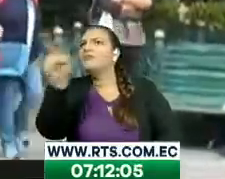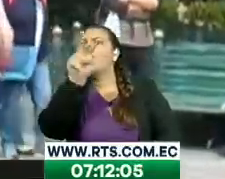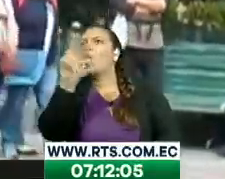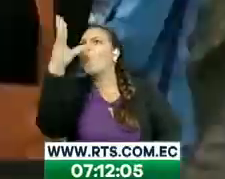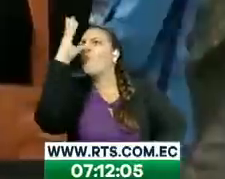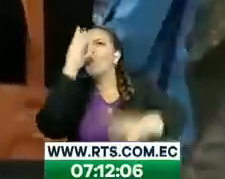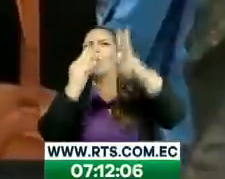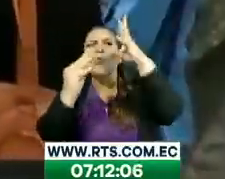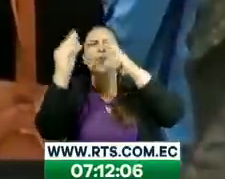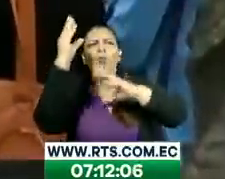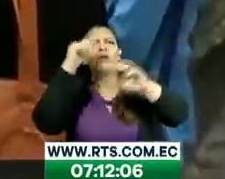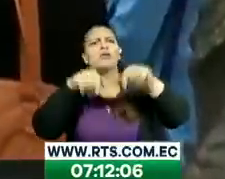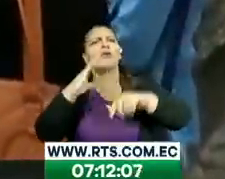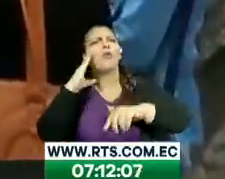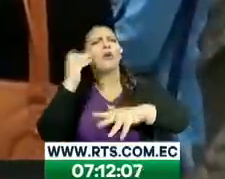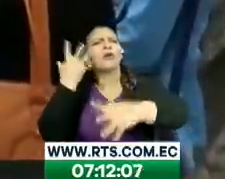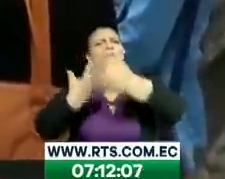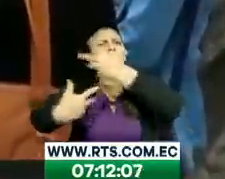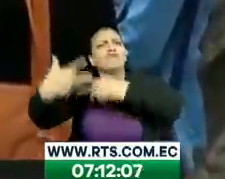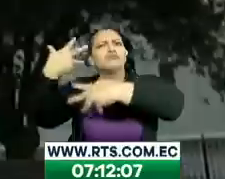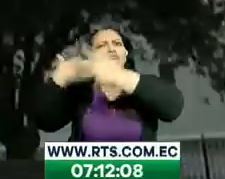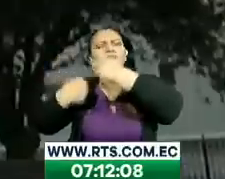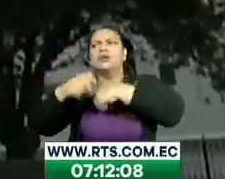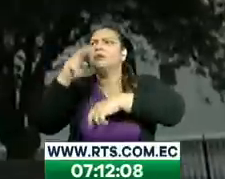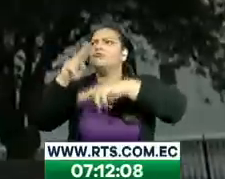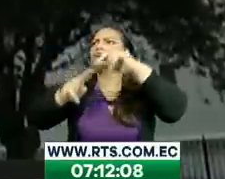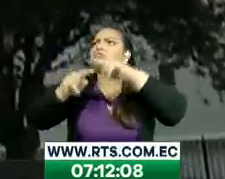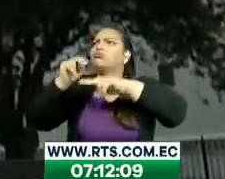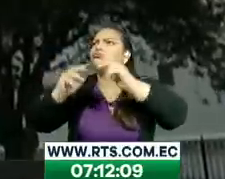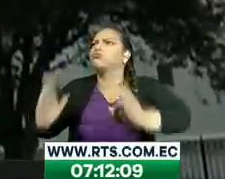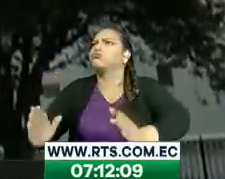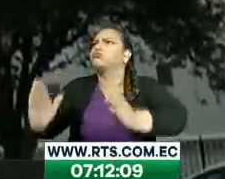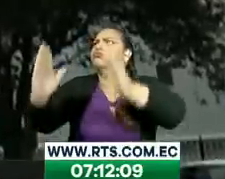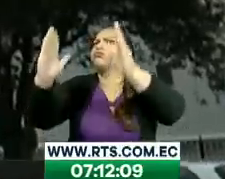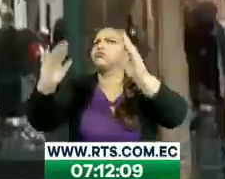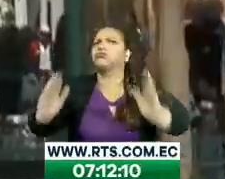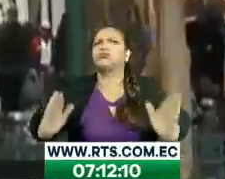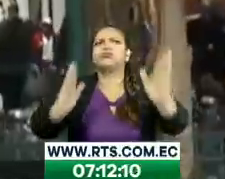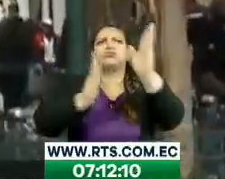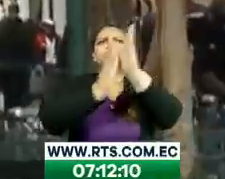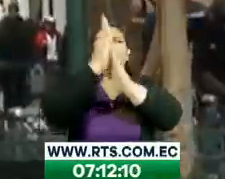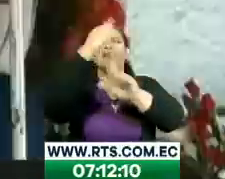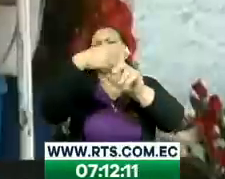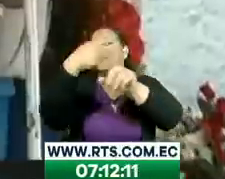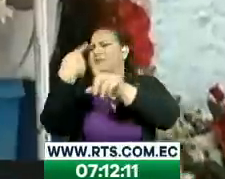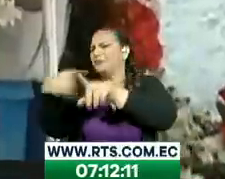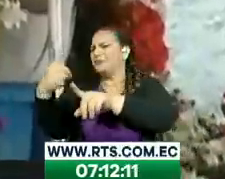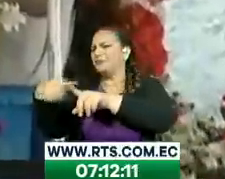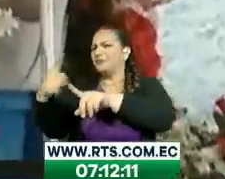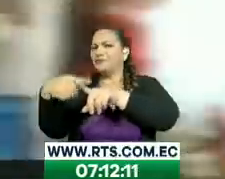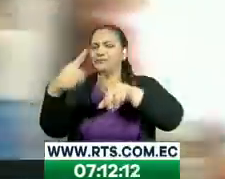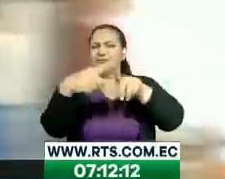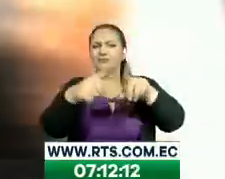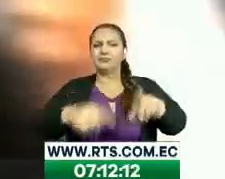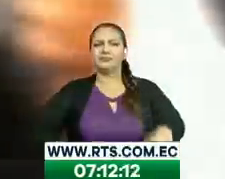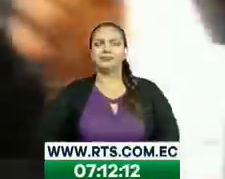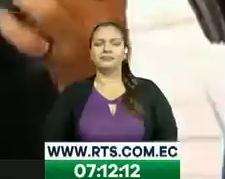donde descubrirá sus bellezas que o varias nubes explendor único y con gente encantadora